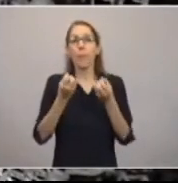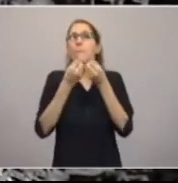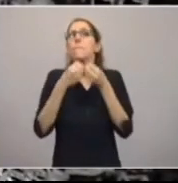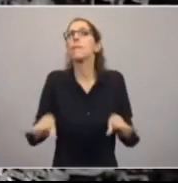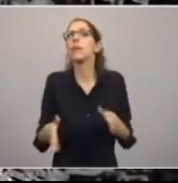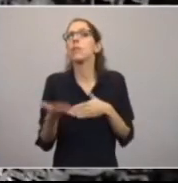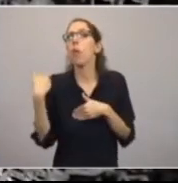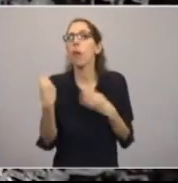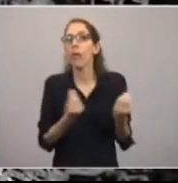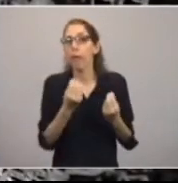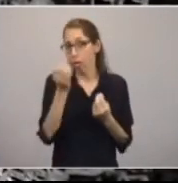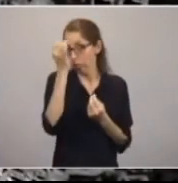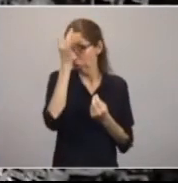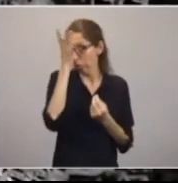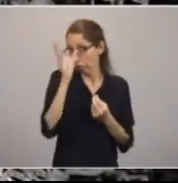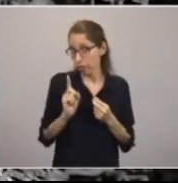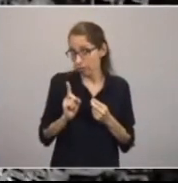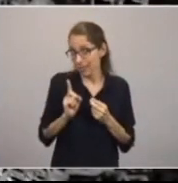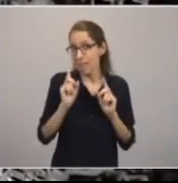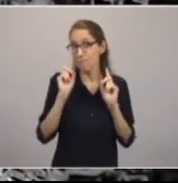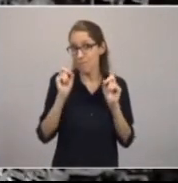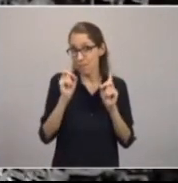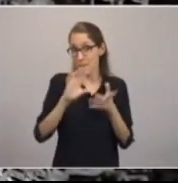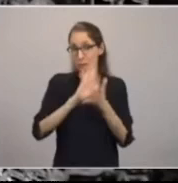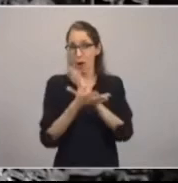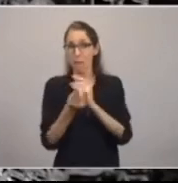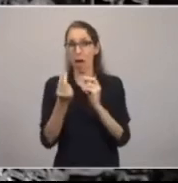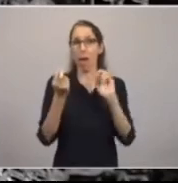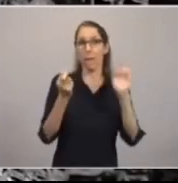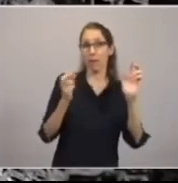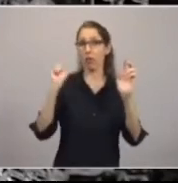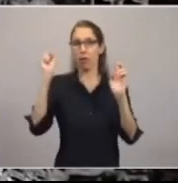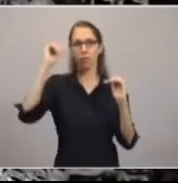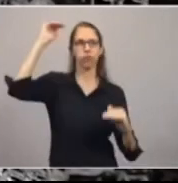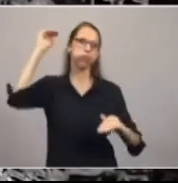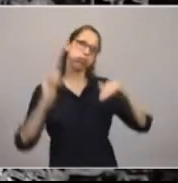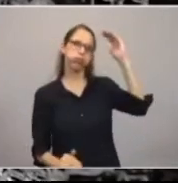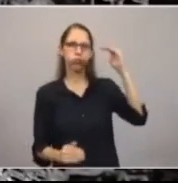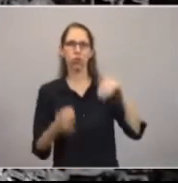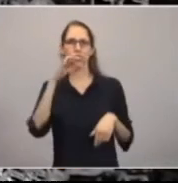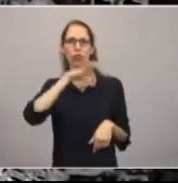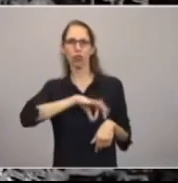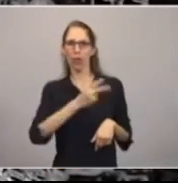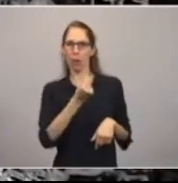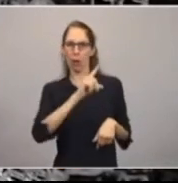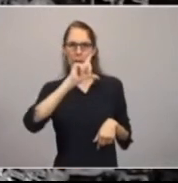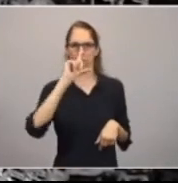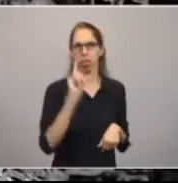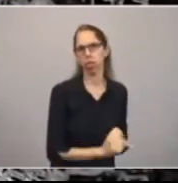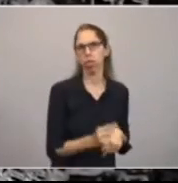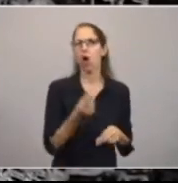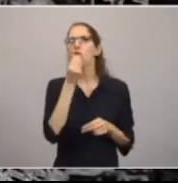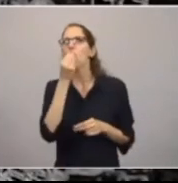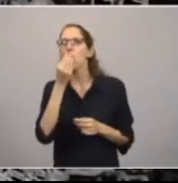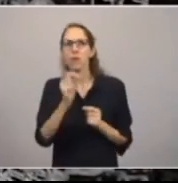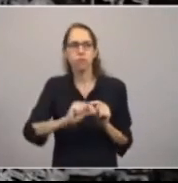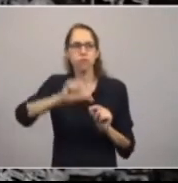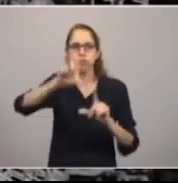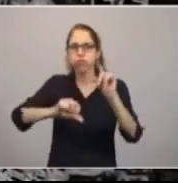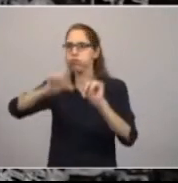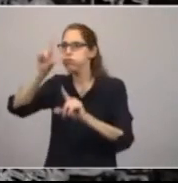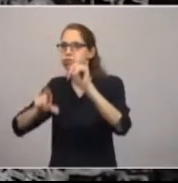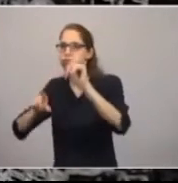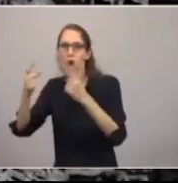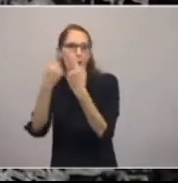que empezó el 12 con una devaluación la más grande de la historia, o sea, una caída de los salarios y aumento de los alimentos y aumento